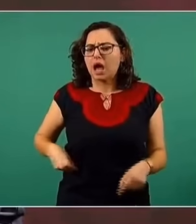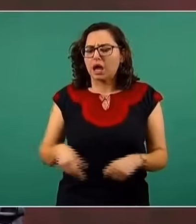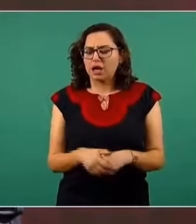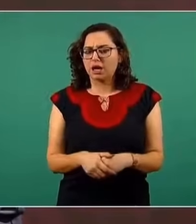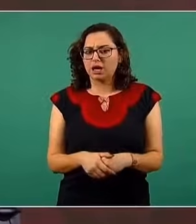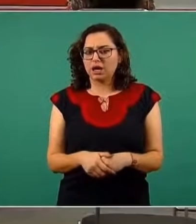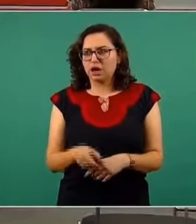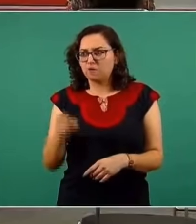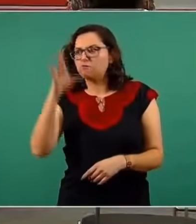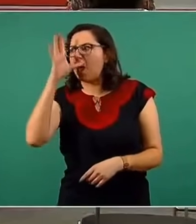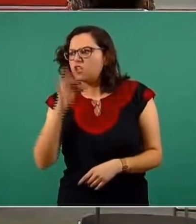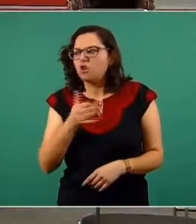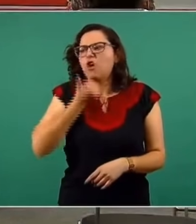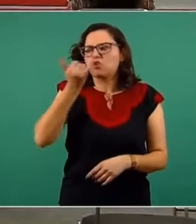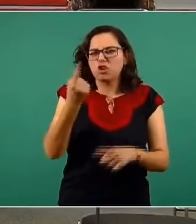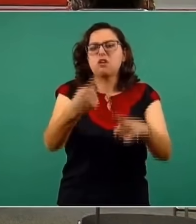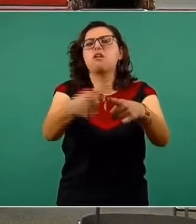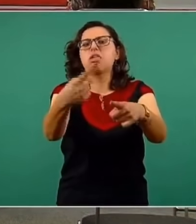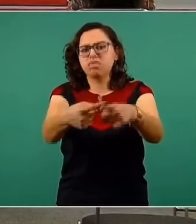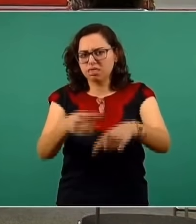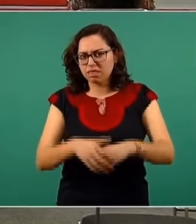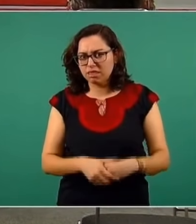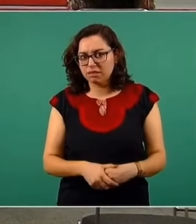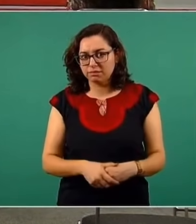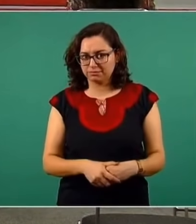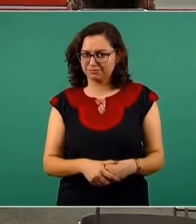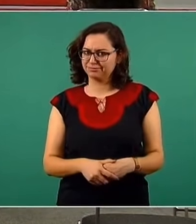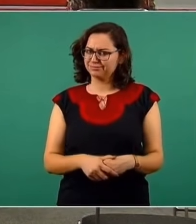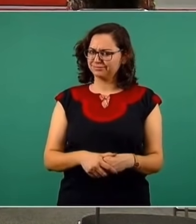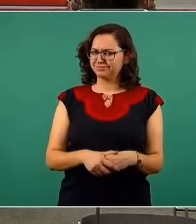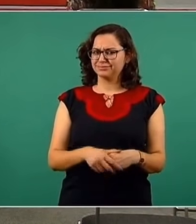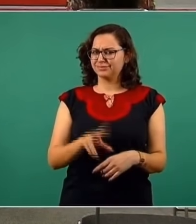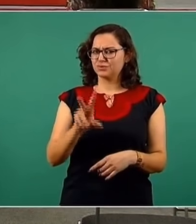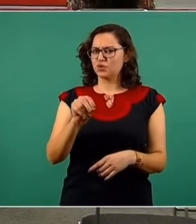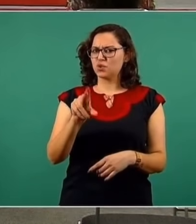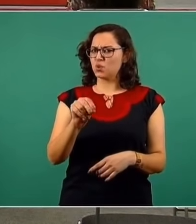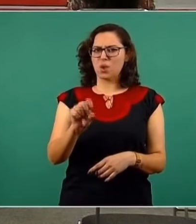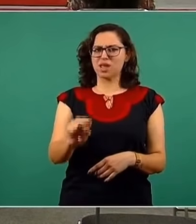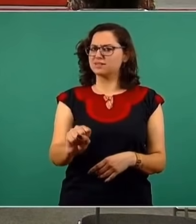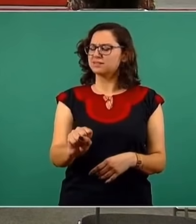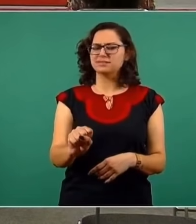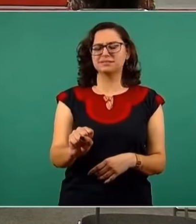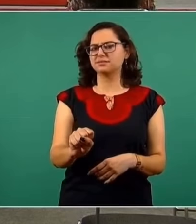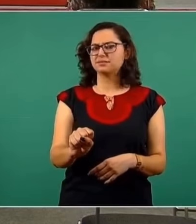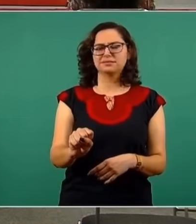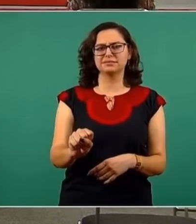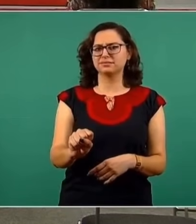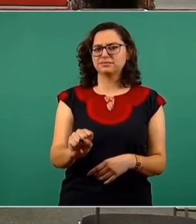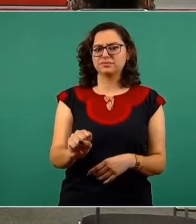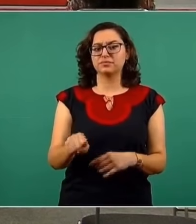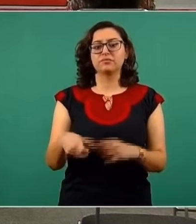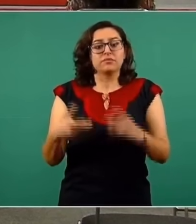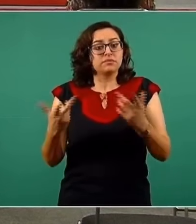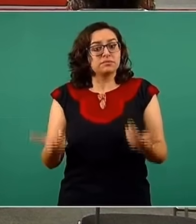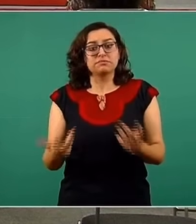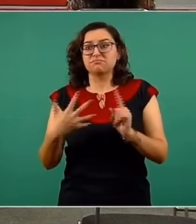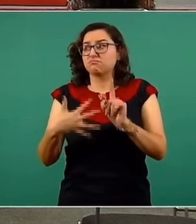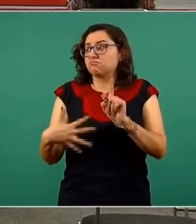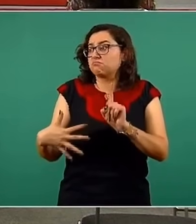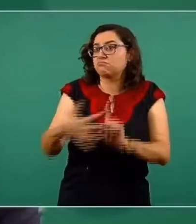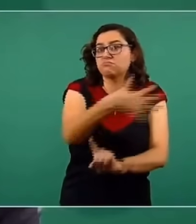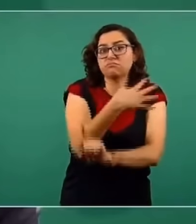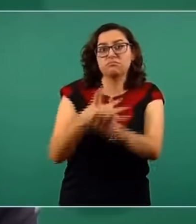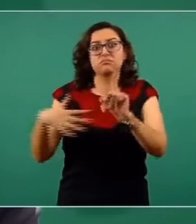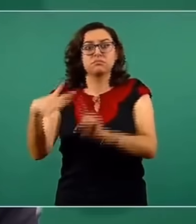que falló, porque no es así. Hay una serie de elementos, de variables, de situaciones,